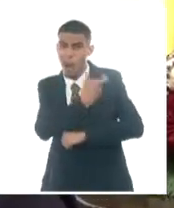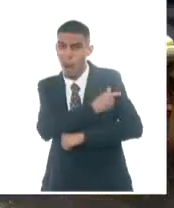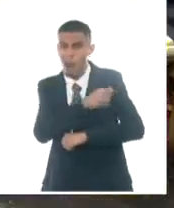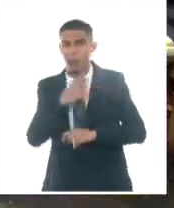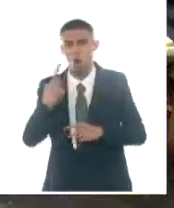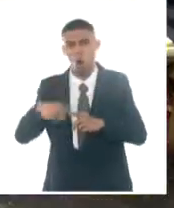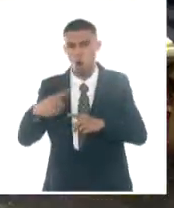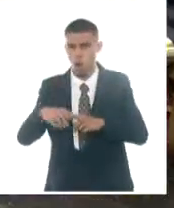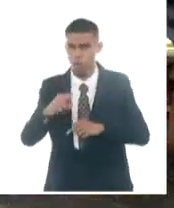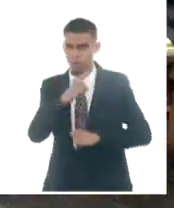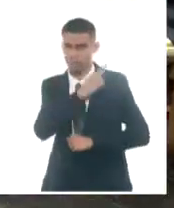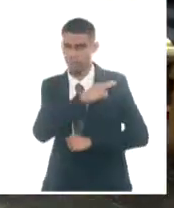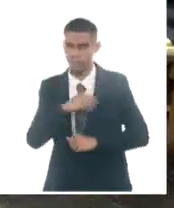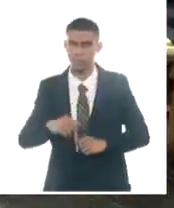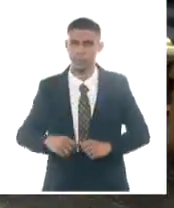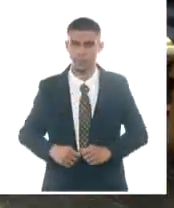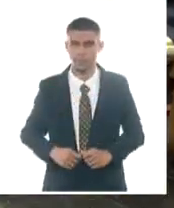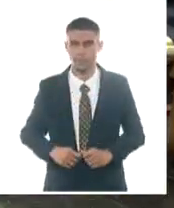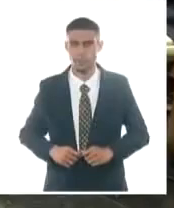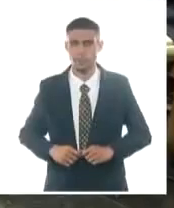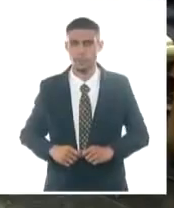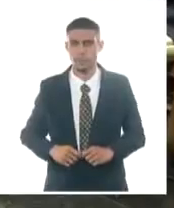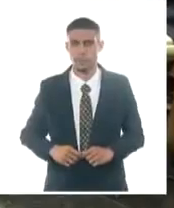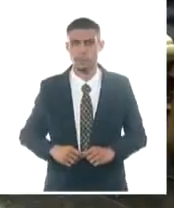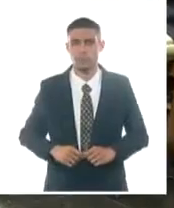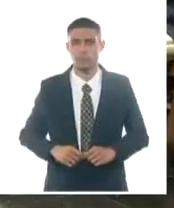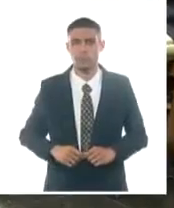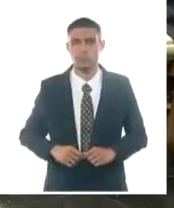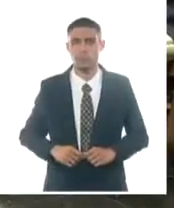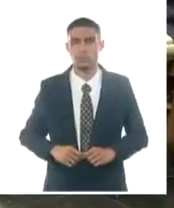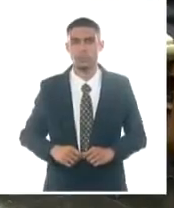otros funcionarios. Héctor Martínez, Sistema Informativo de la Televisión Cubana.